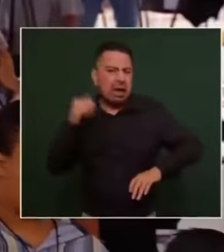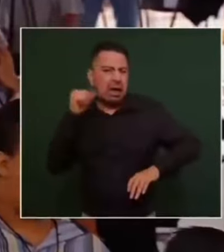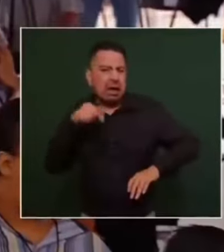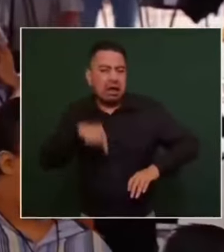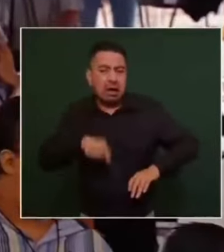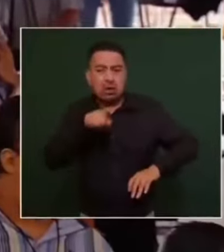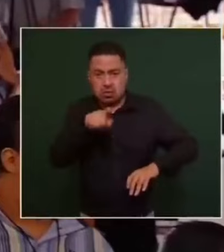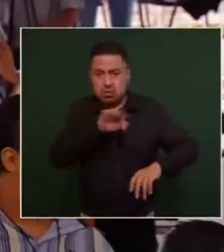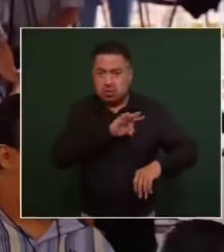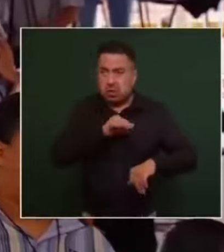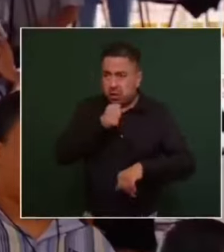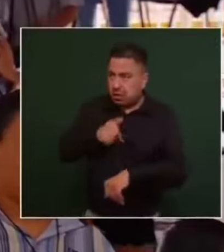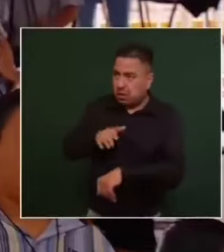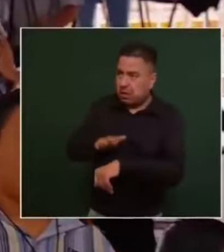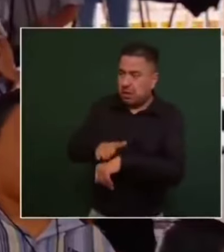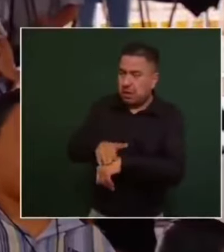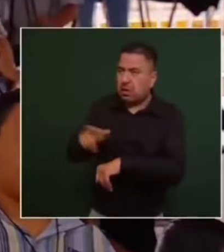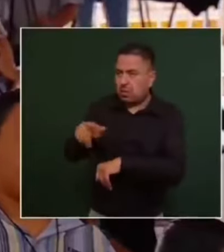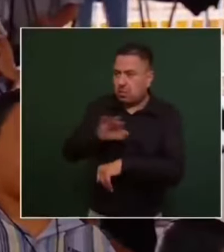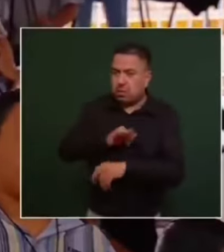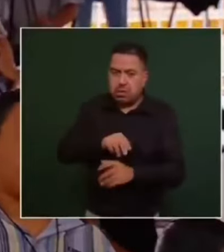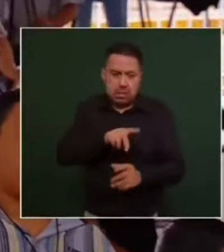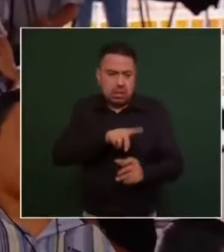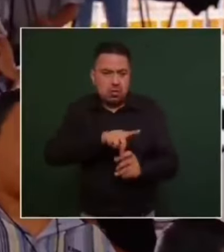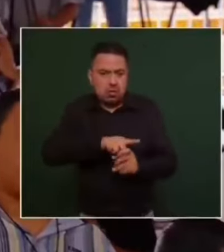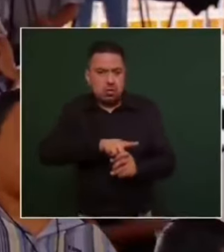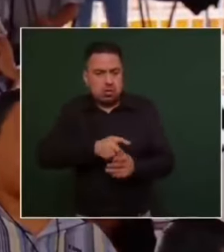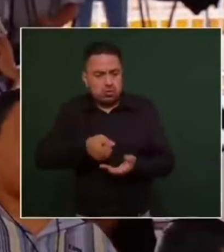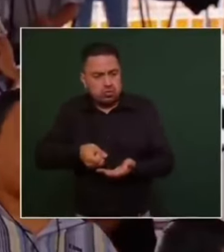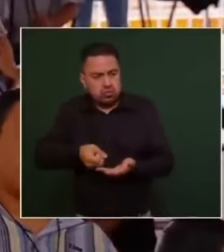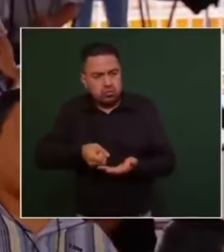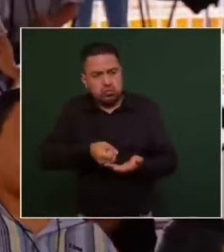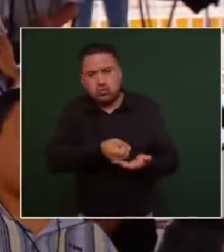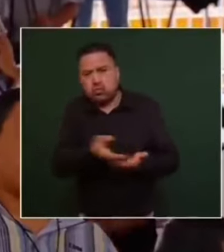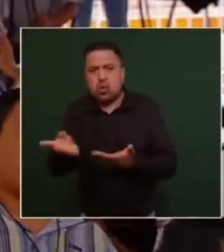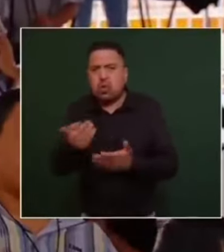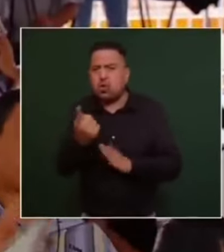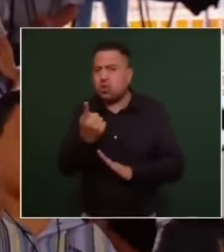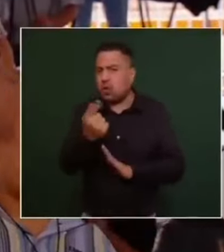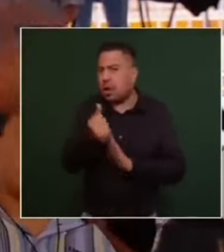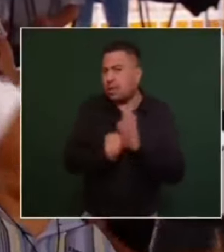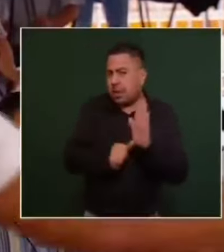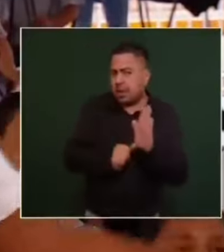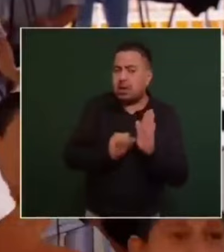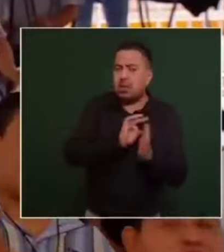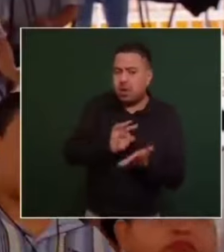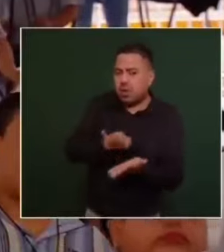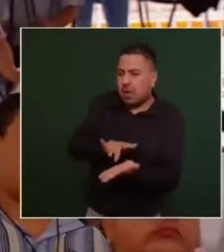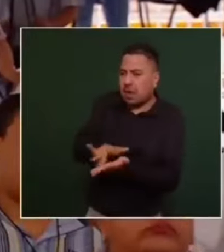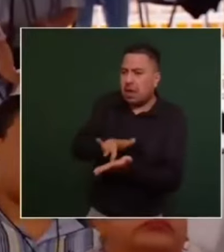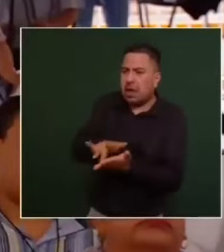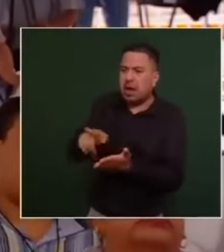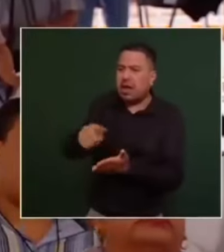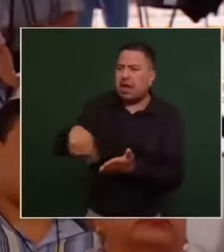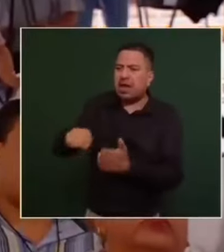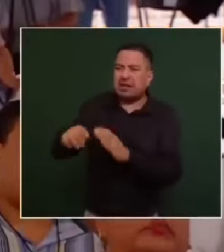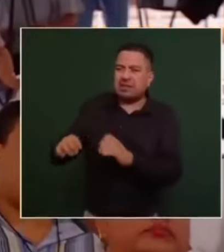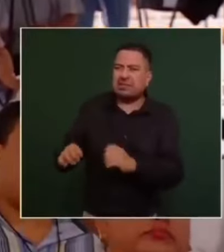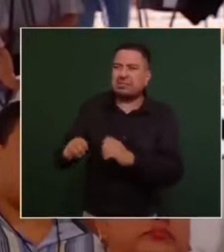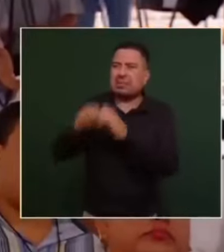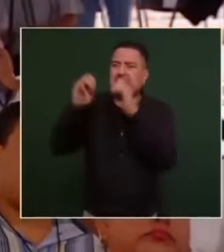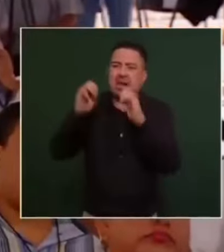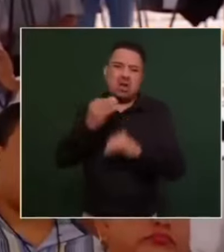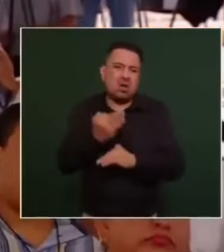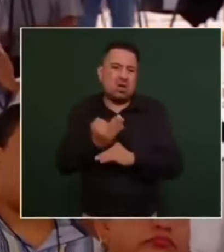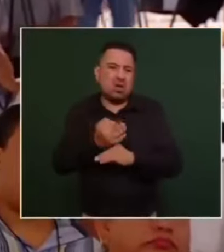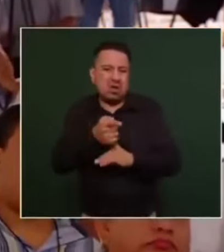haría un llamado a donar transparentemente su sueldo, la gestión mensual, y apoyar a los damnificados que, como usted